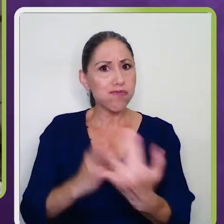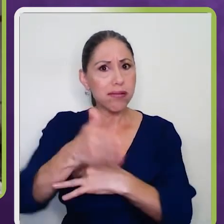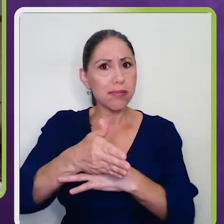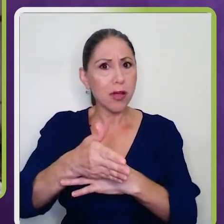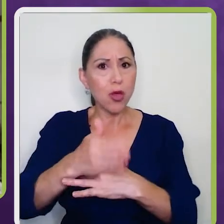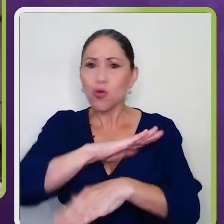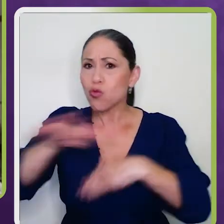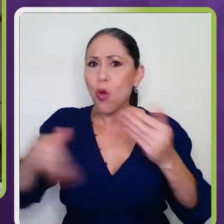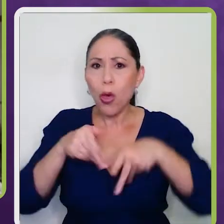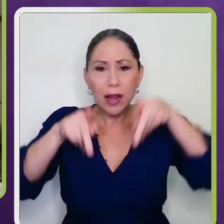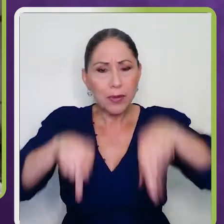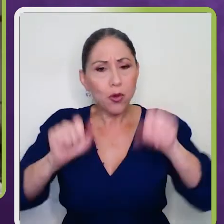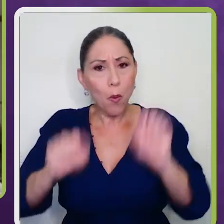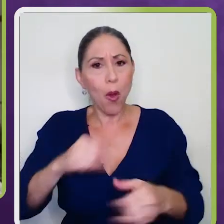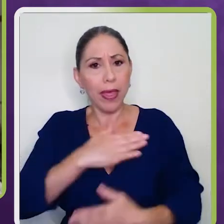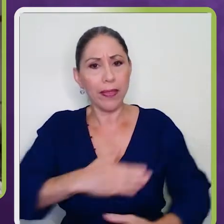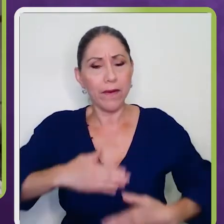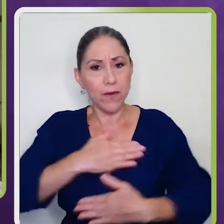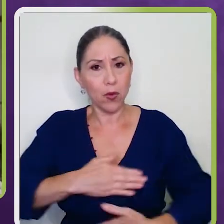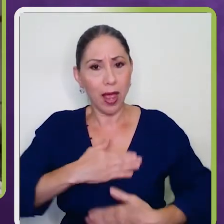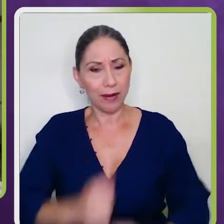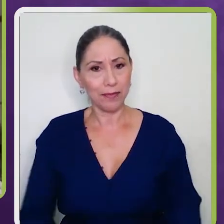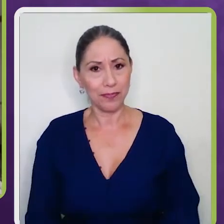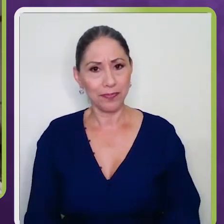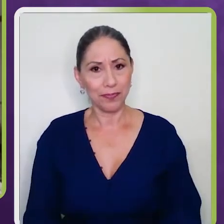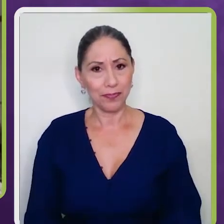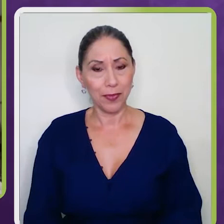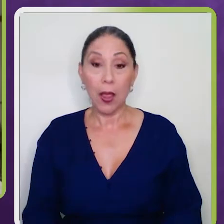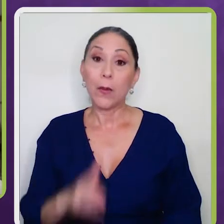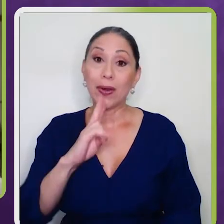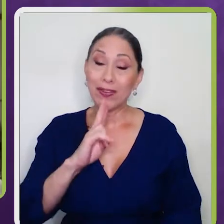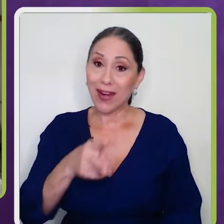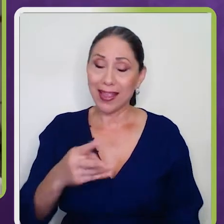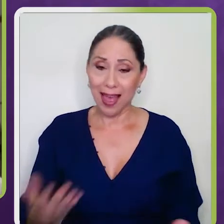puedan también disfrutar? Bueno, en realidad,